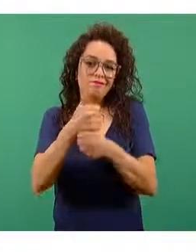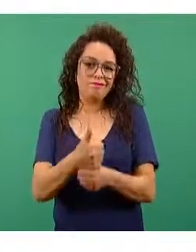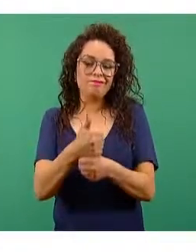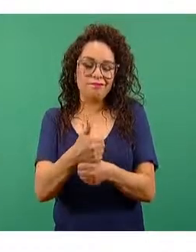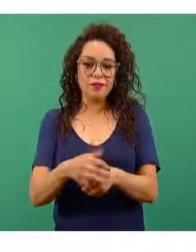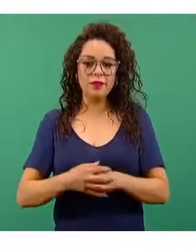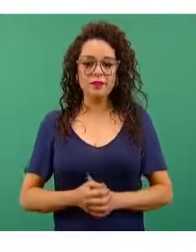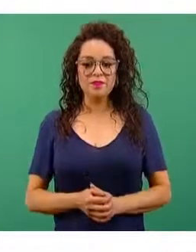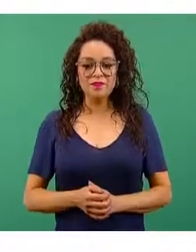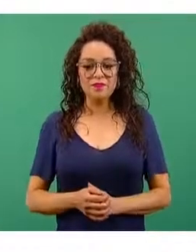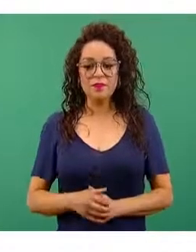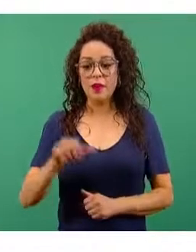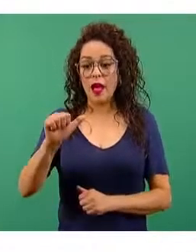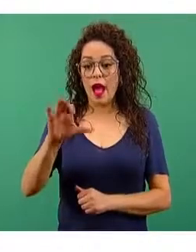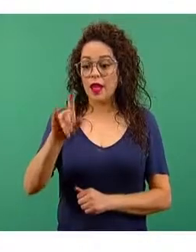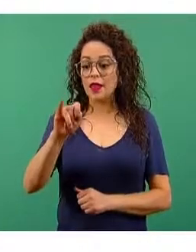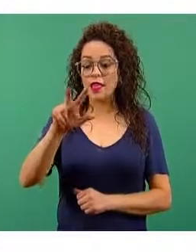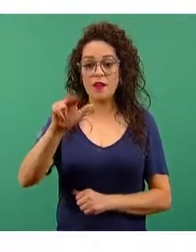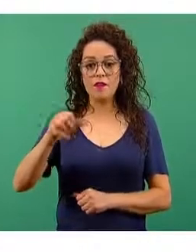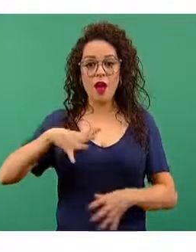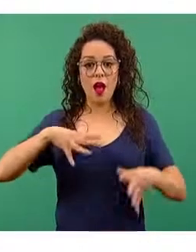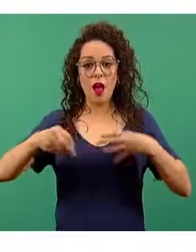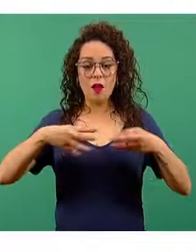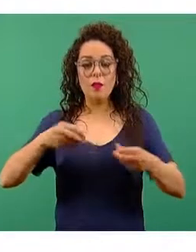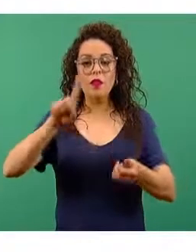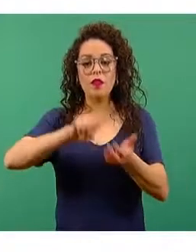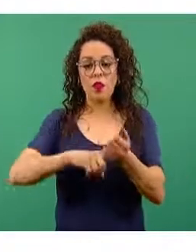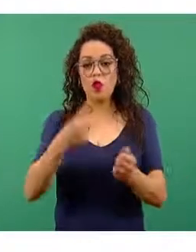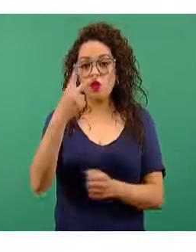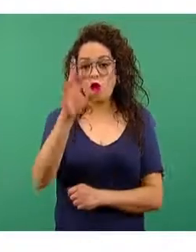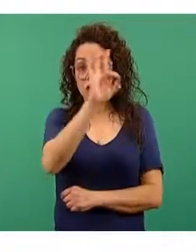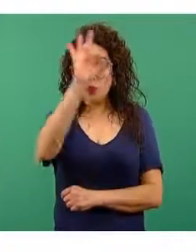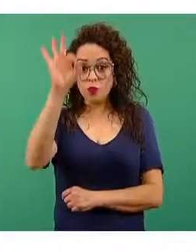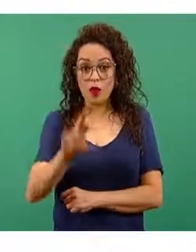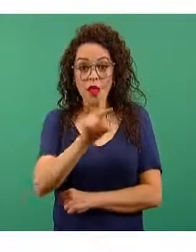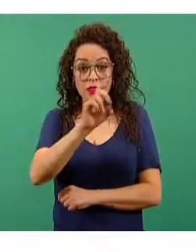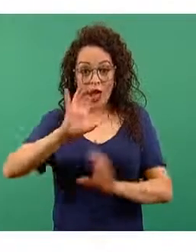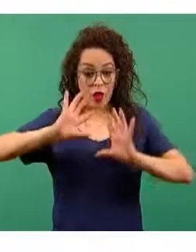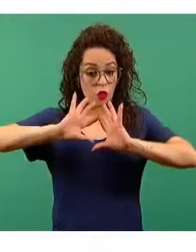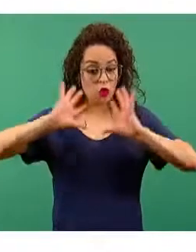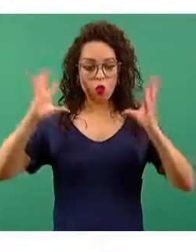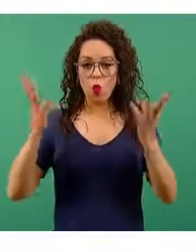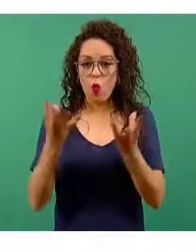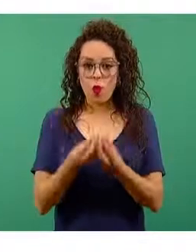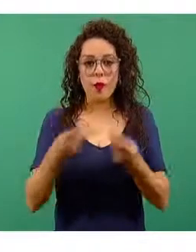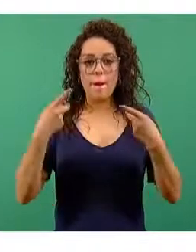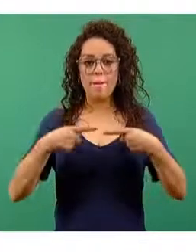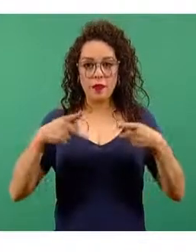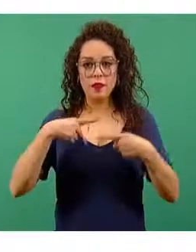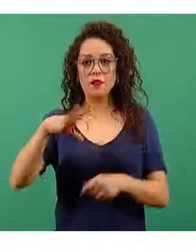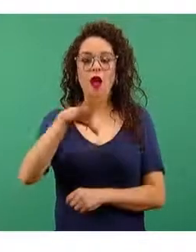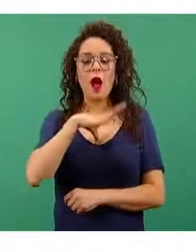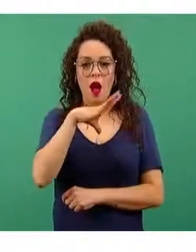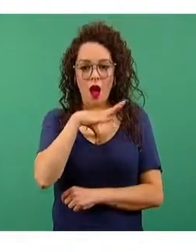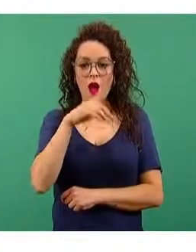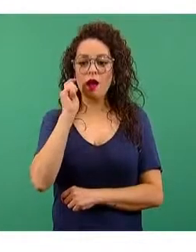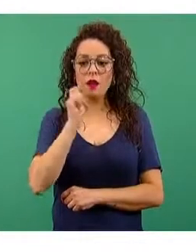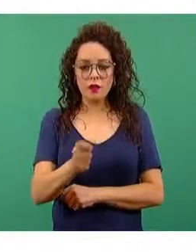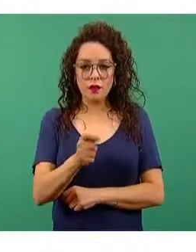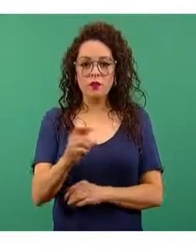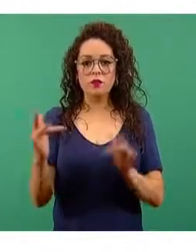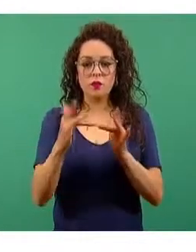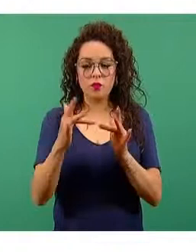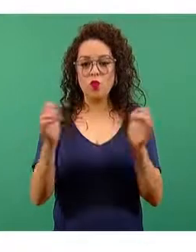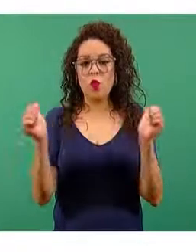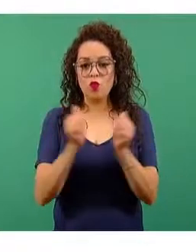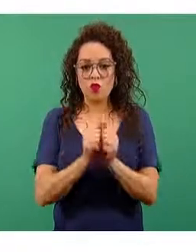La epidemia activa representa al 2% del total de personas que han tenido contacto con el Sistema Nacional